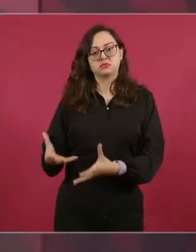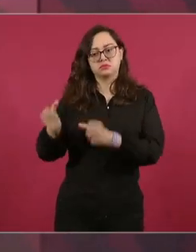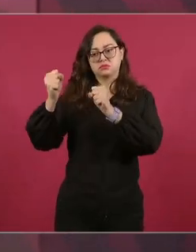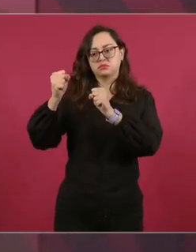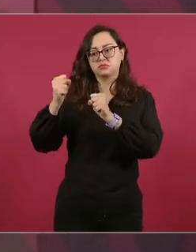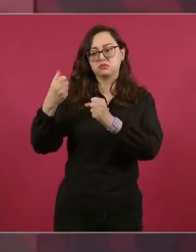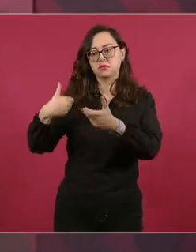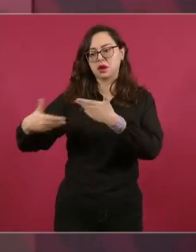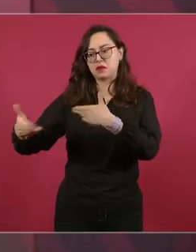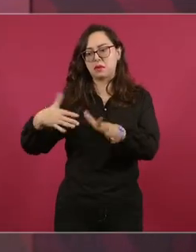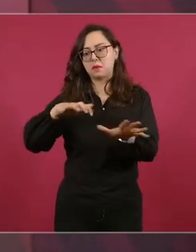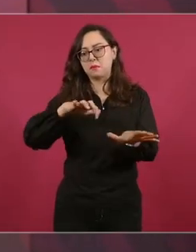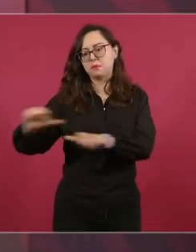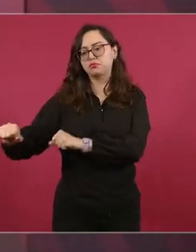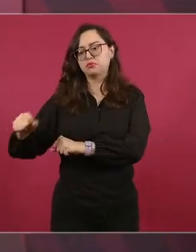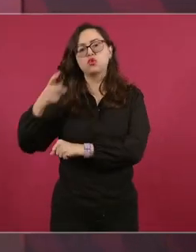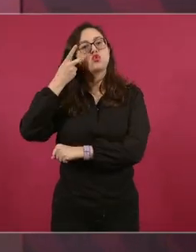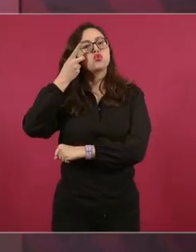de sangre,